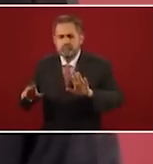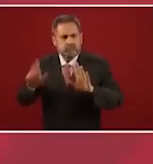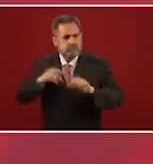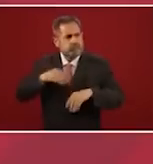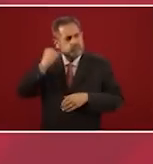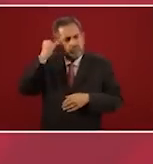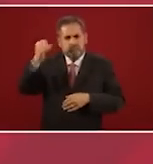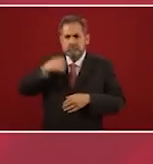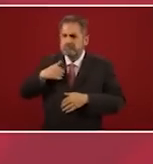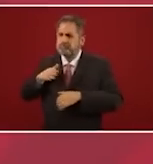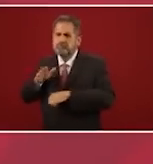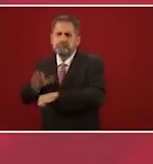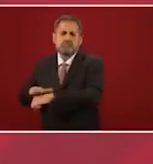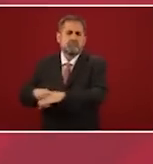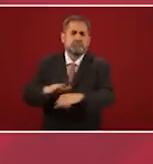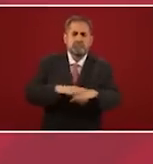llamado,